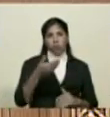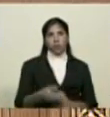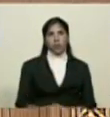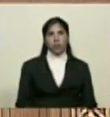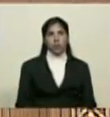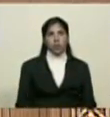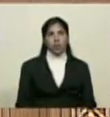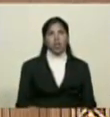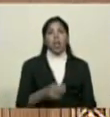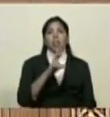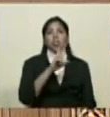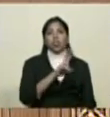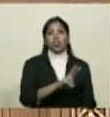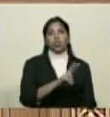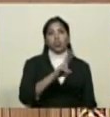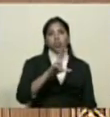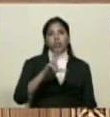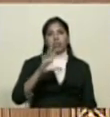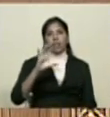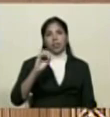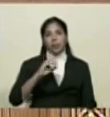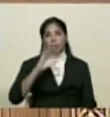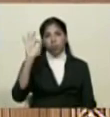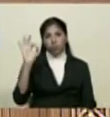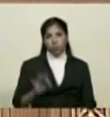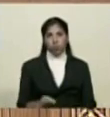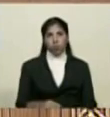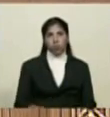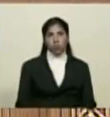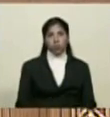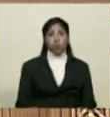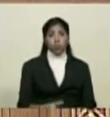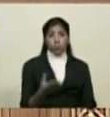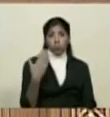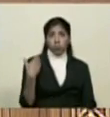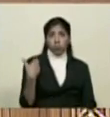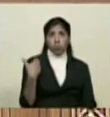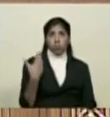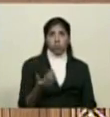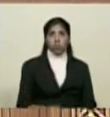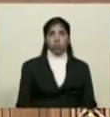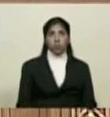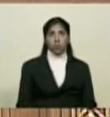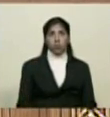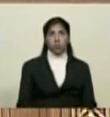el 230%. Díganme ustedes.